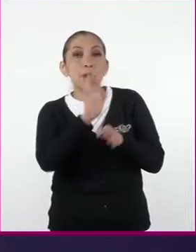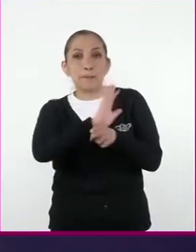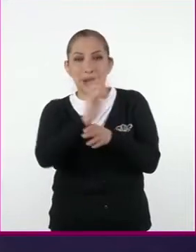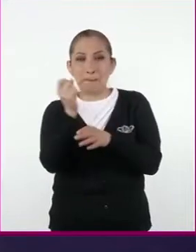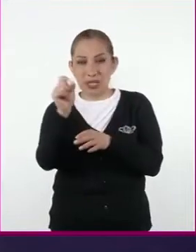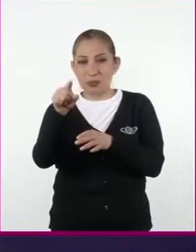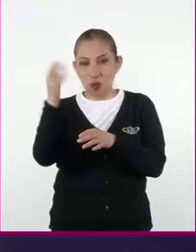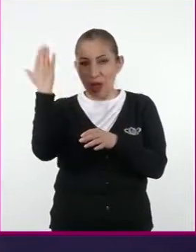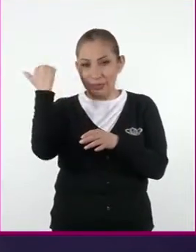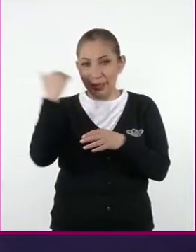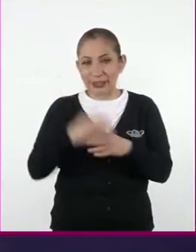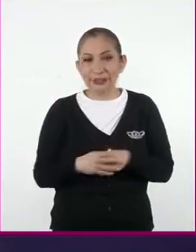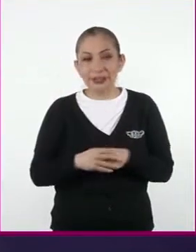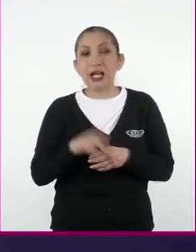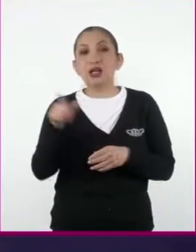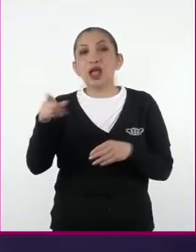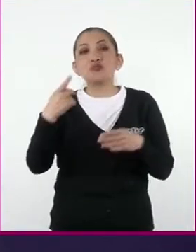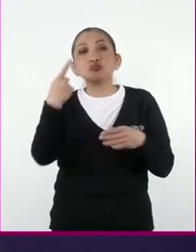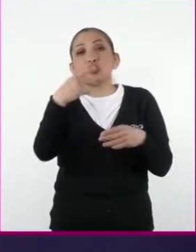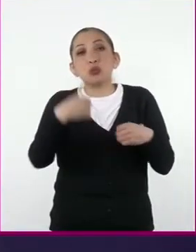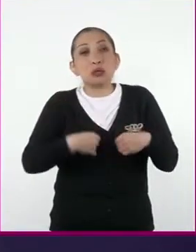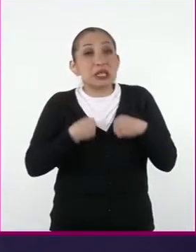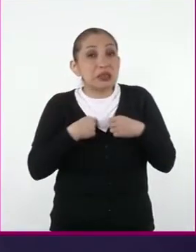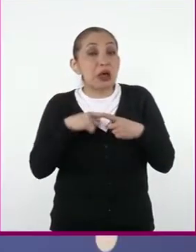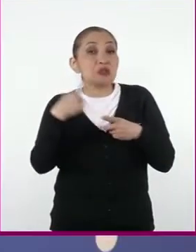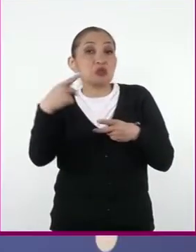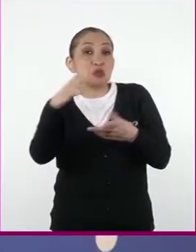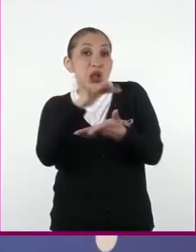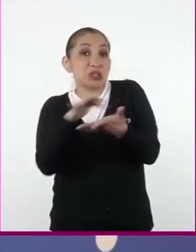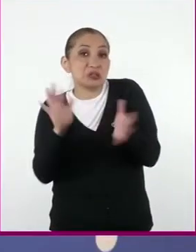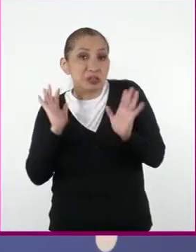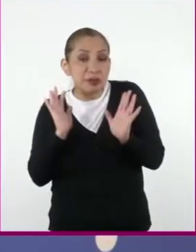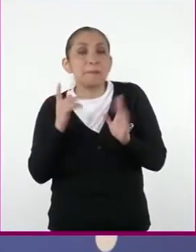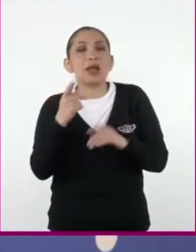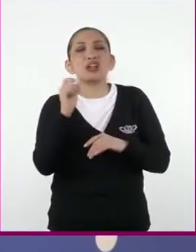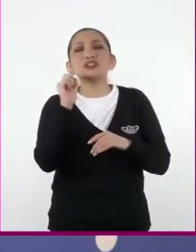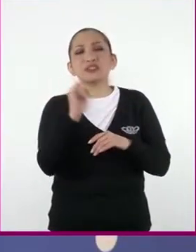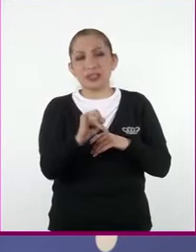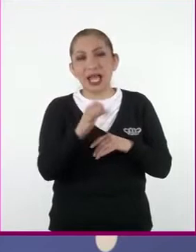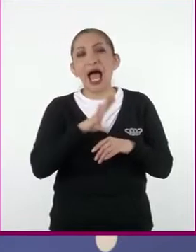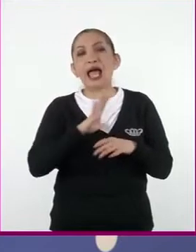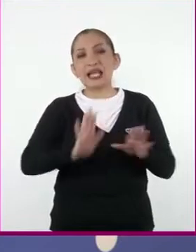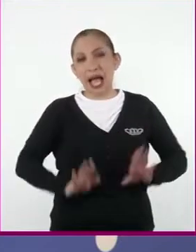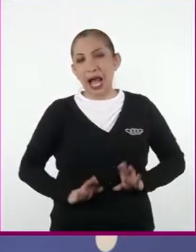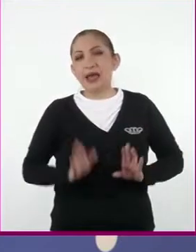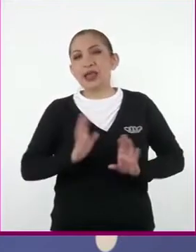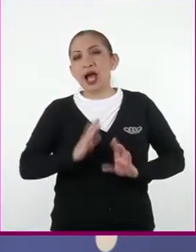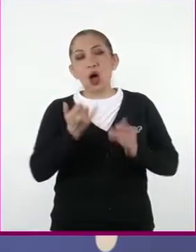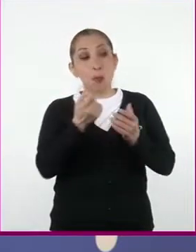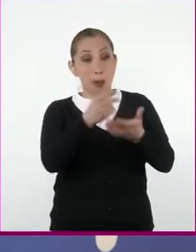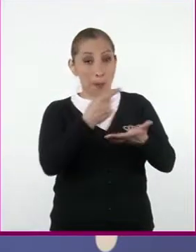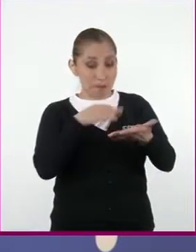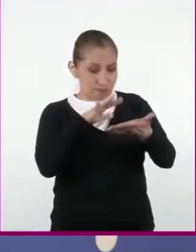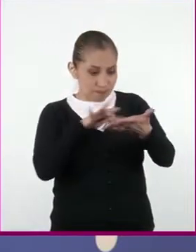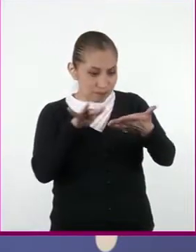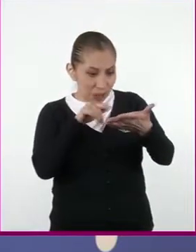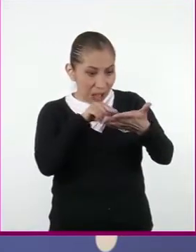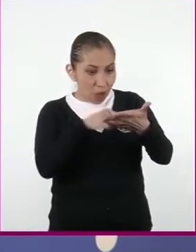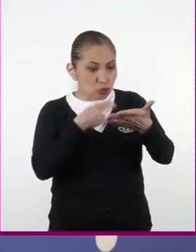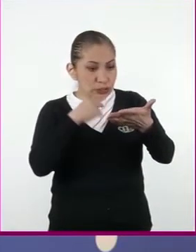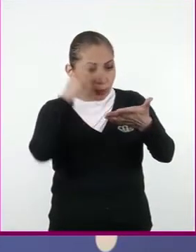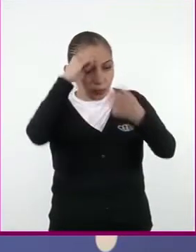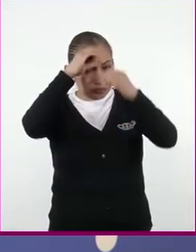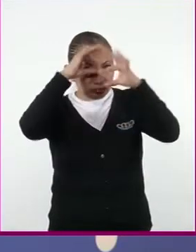que mencionábamos, lo que ha vivido, lo que ha leído. Pero sí, hay características que nos da el autor y que podemos